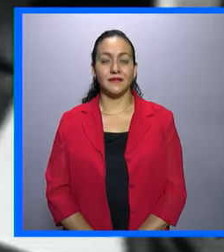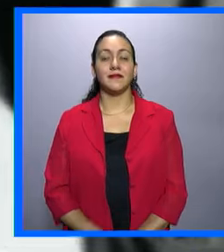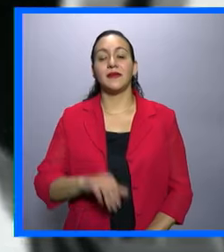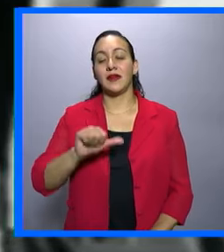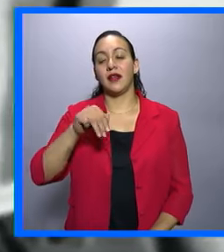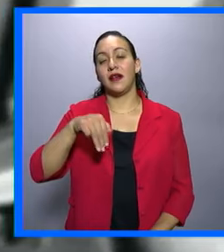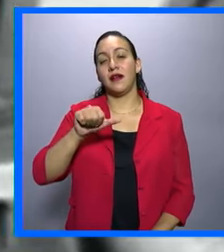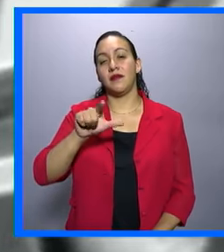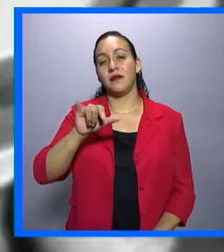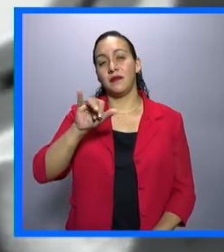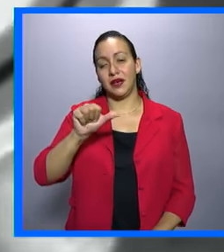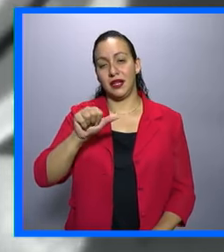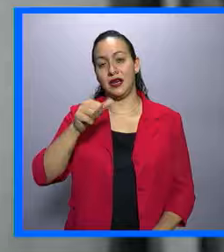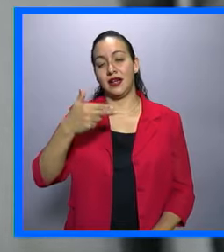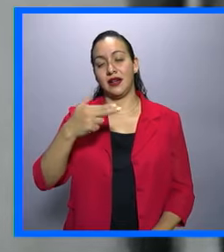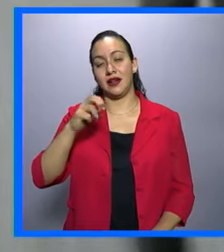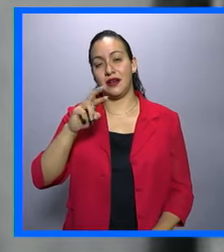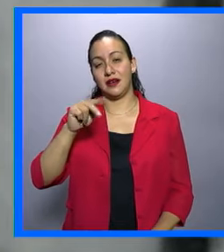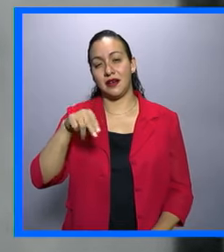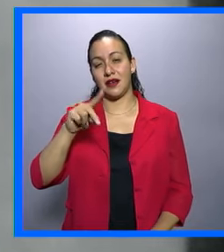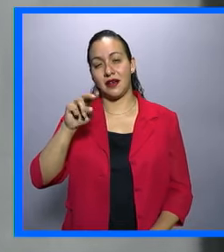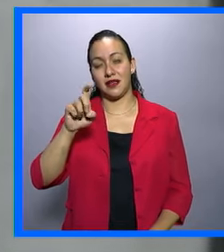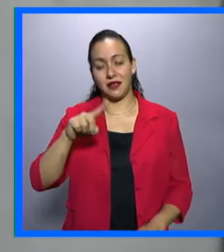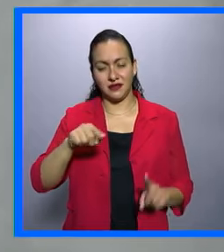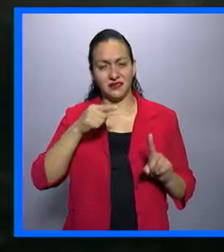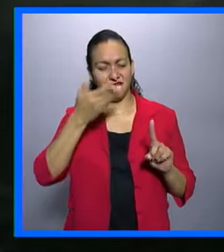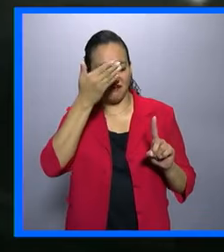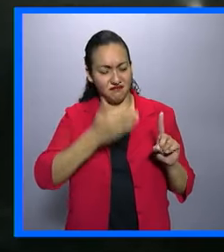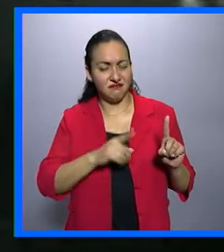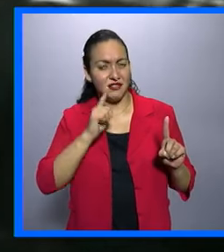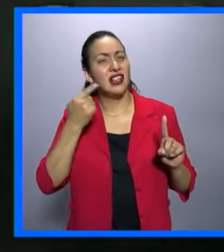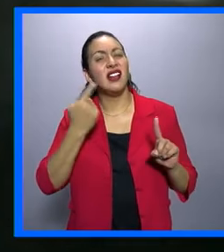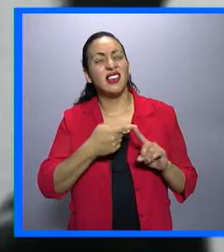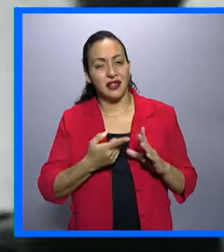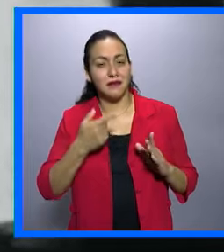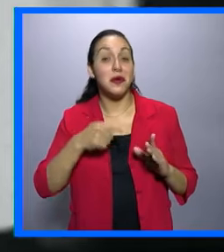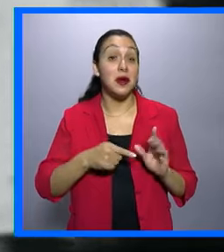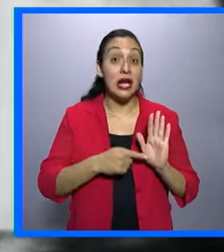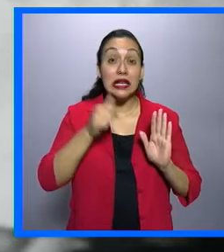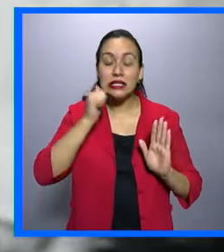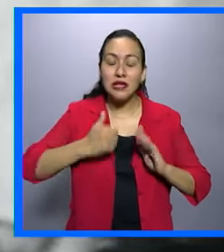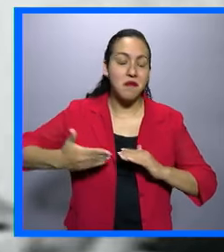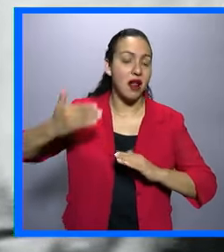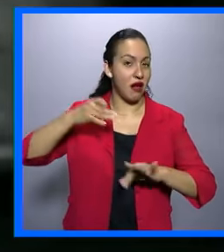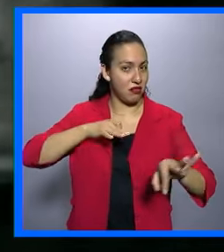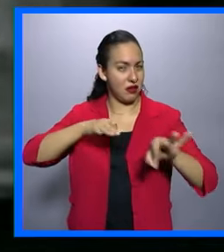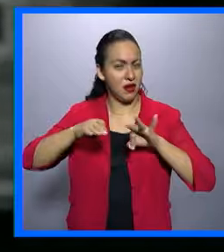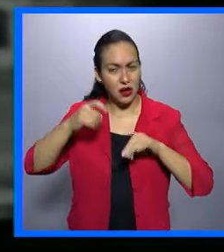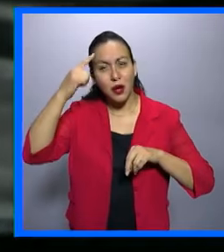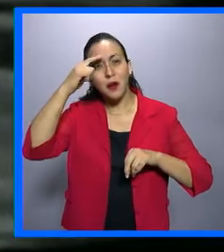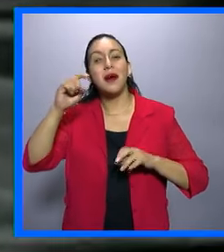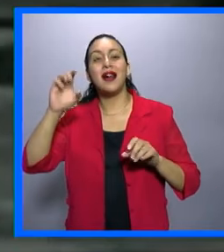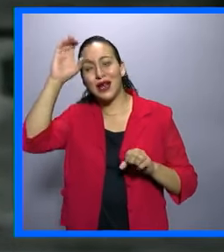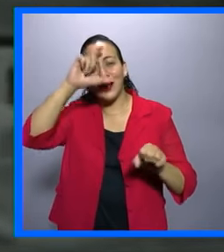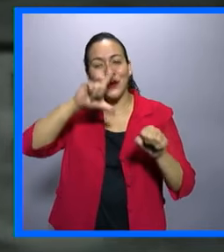Amalia Hernández dedicó su vida a mostrar la riqueza cultural de México. A través de la música y el